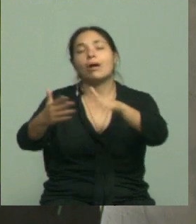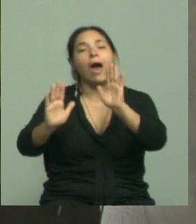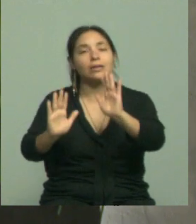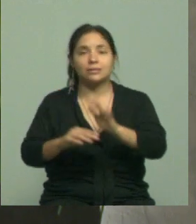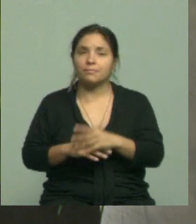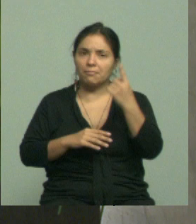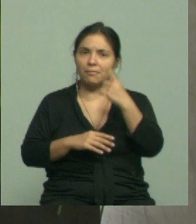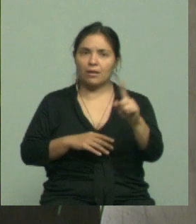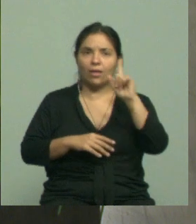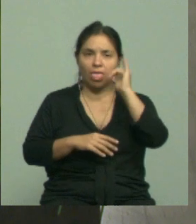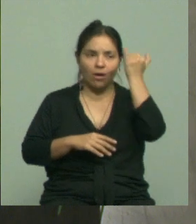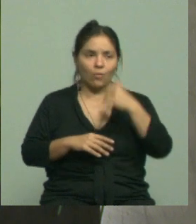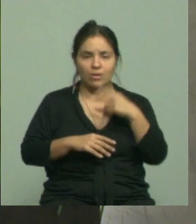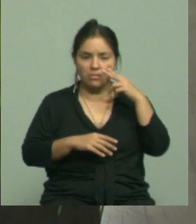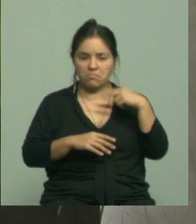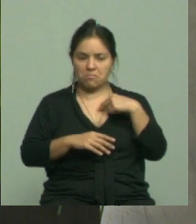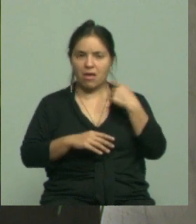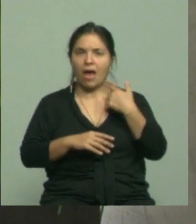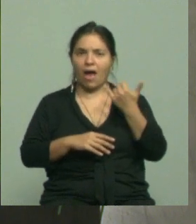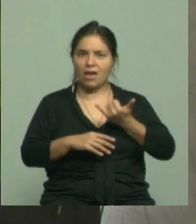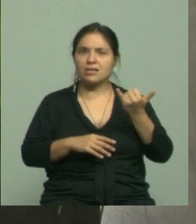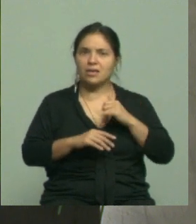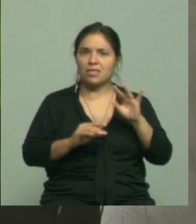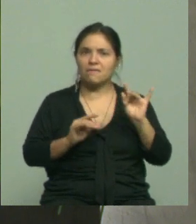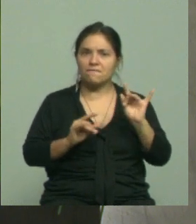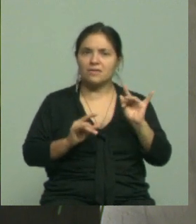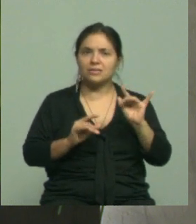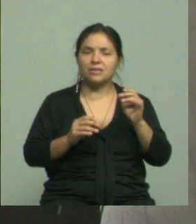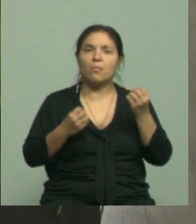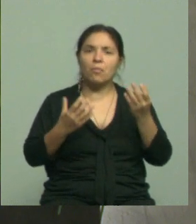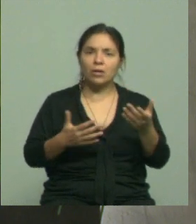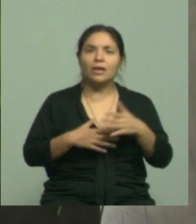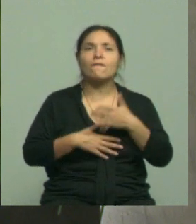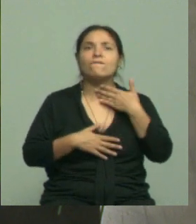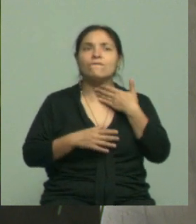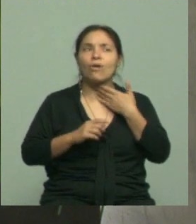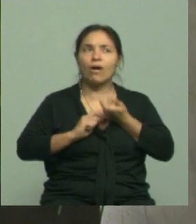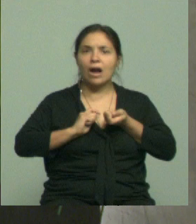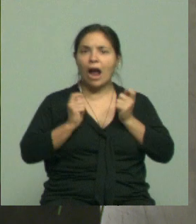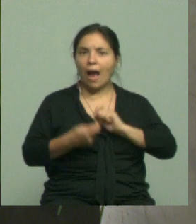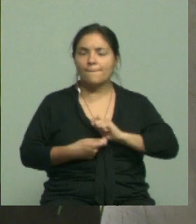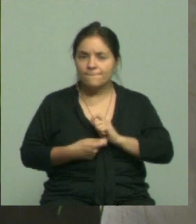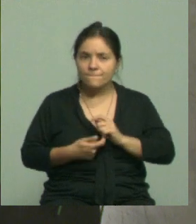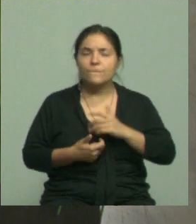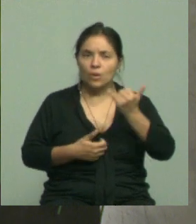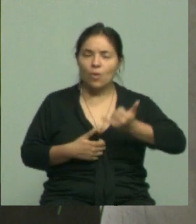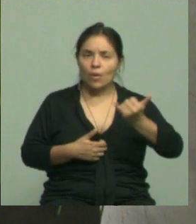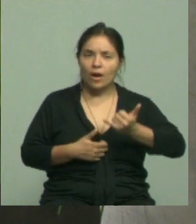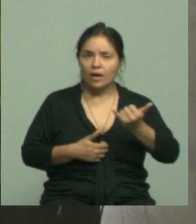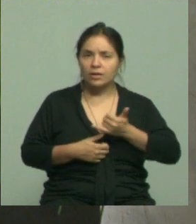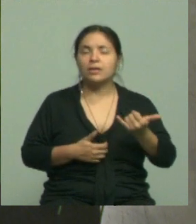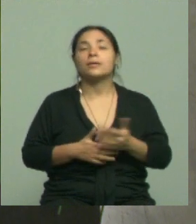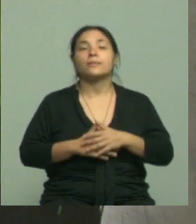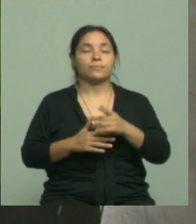notan la dificultad. Porque hay una variación en las características de la voz de la persona. Sí. Entonces,